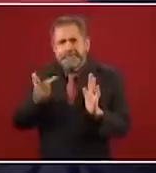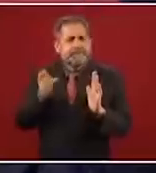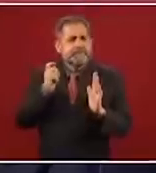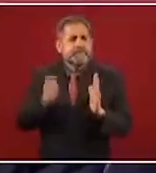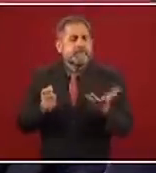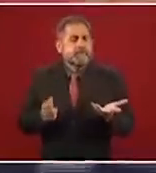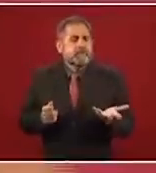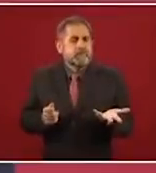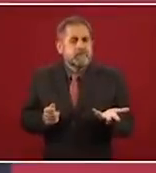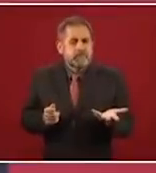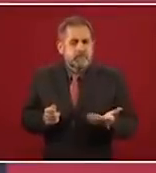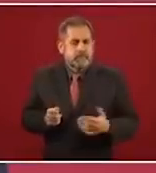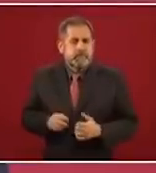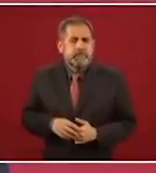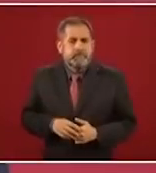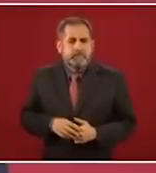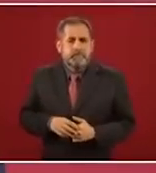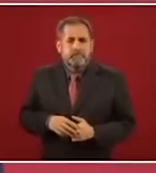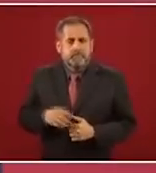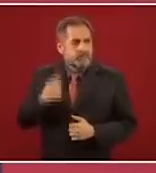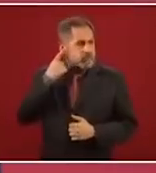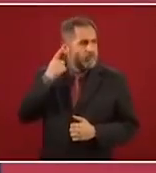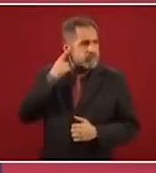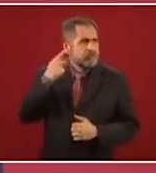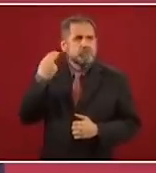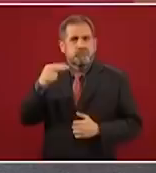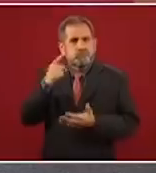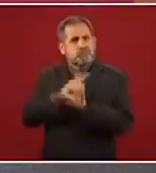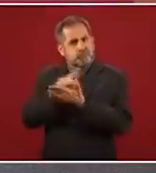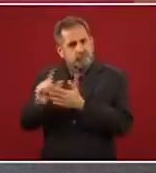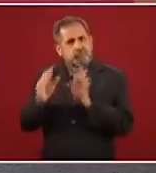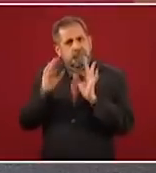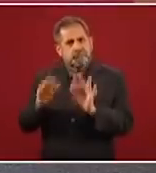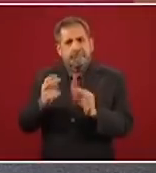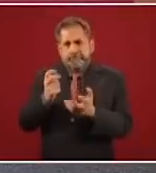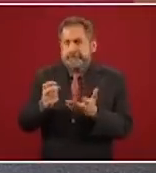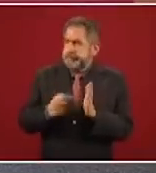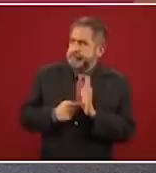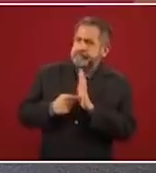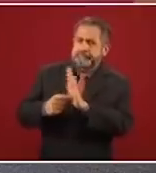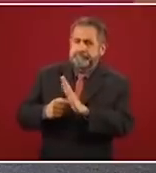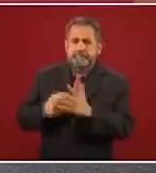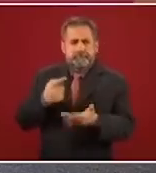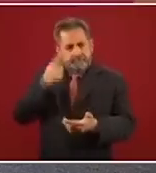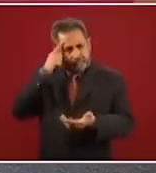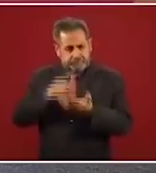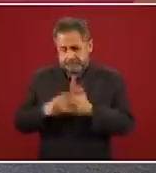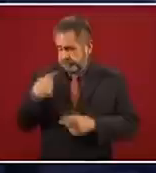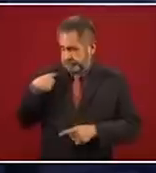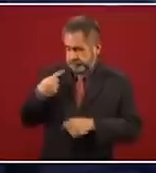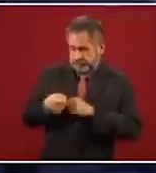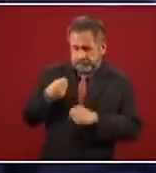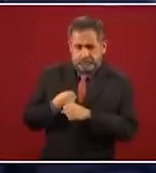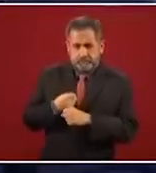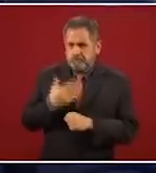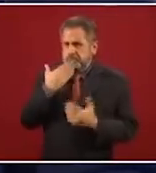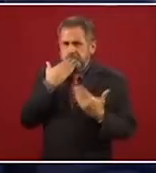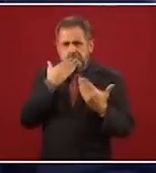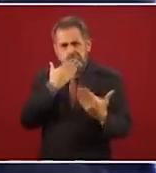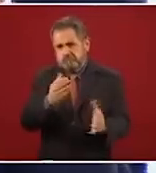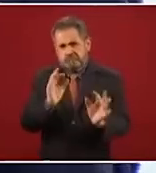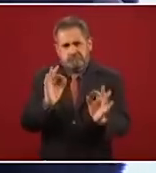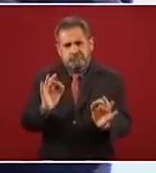tenga buena fama. Y yo considero que en estos tiempos